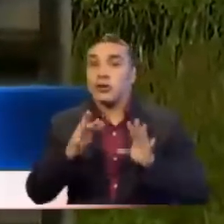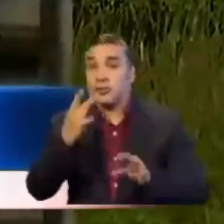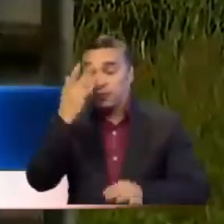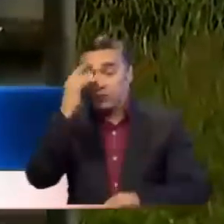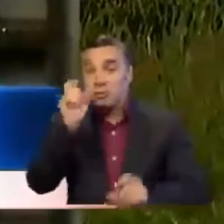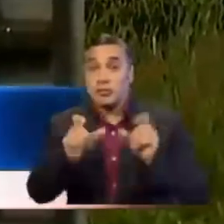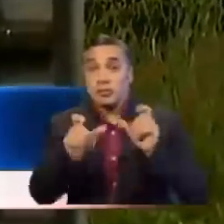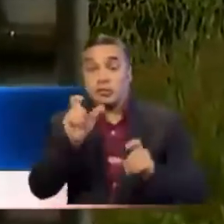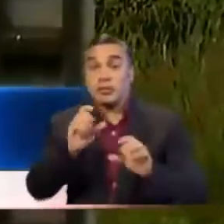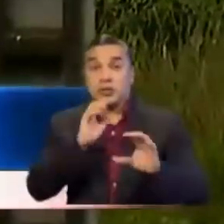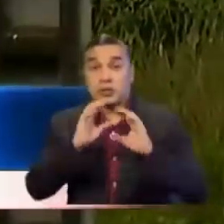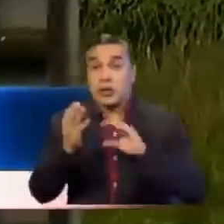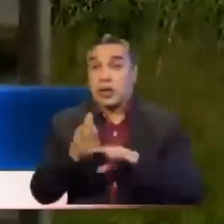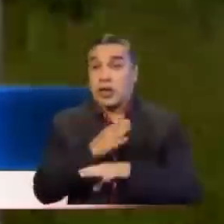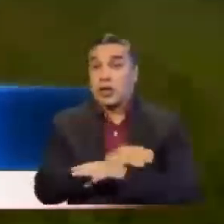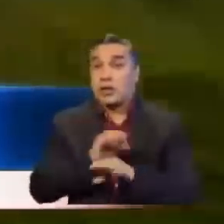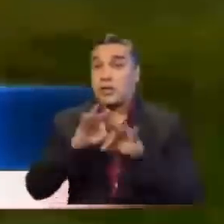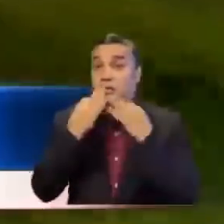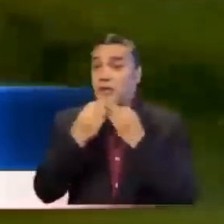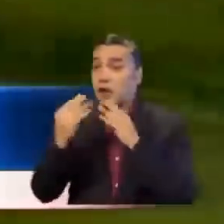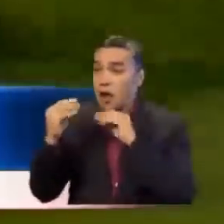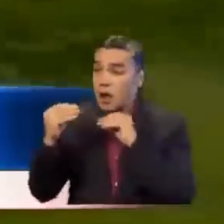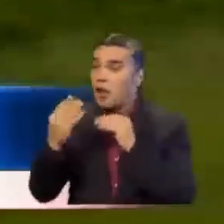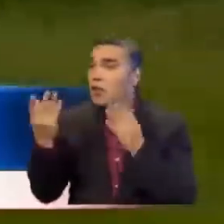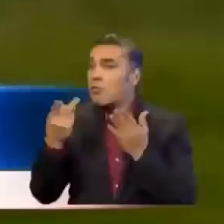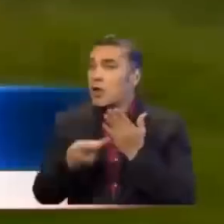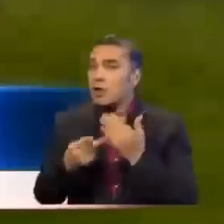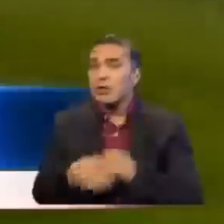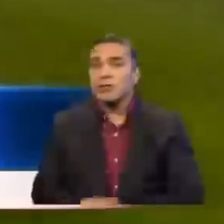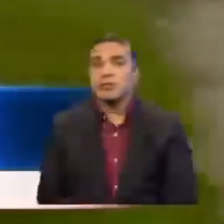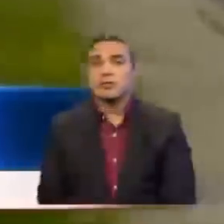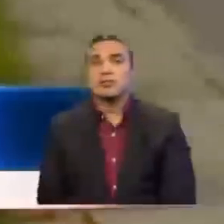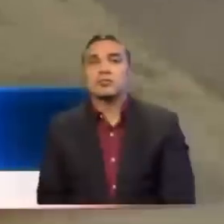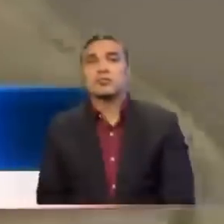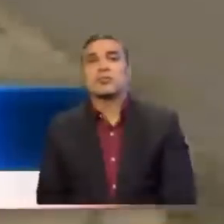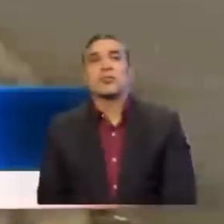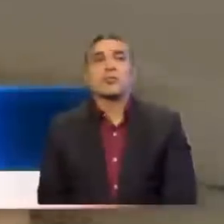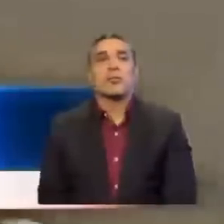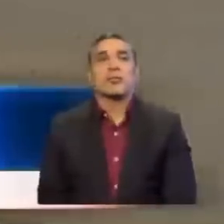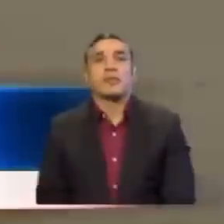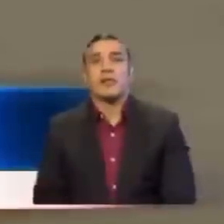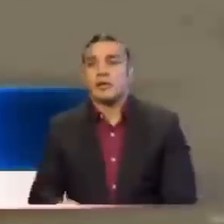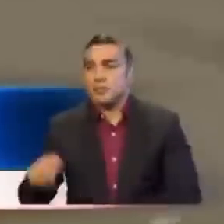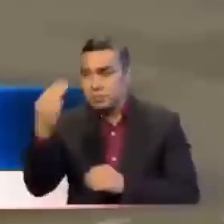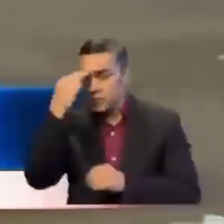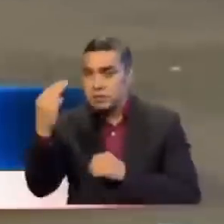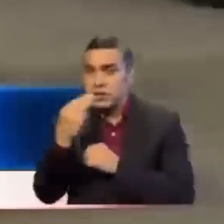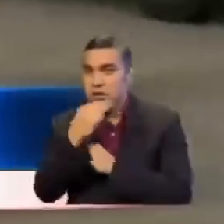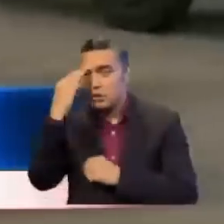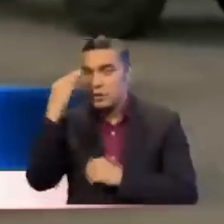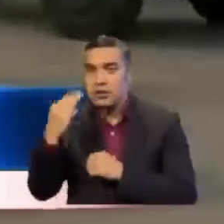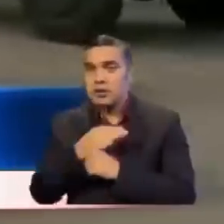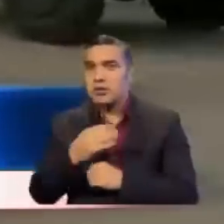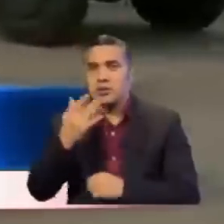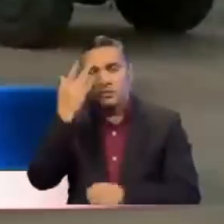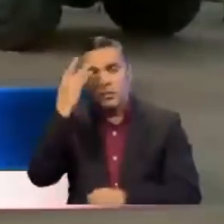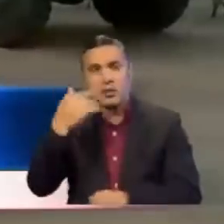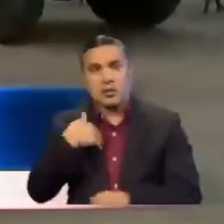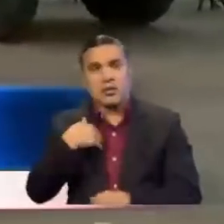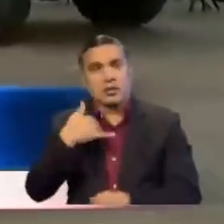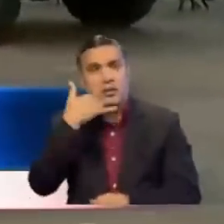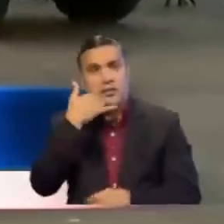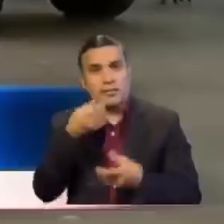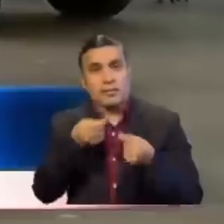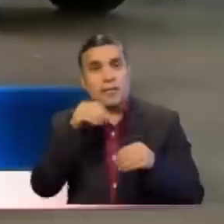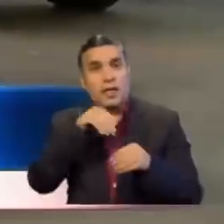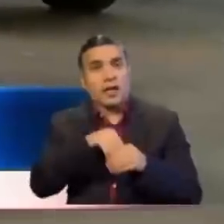también lo que conversábamos hace un momento con los familiares de los privados de libertad, es que están recibiendo mensajes, porque tienen dispositivos